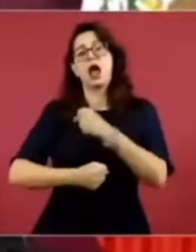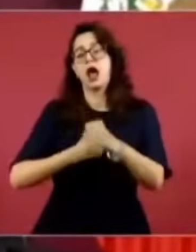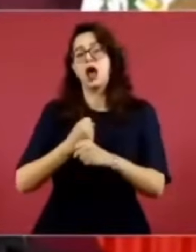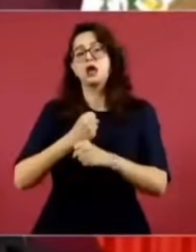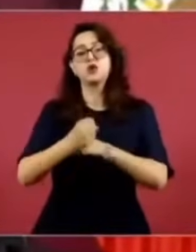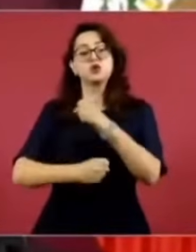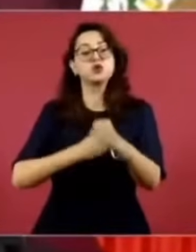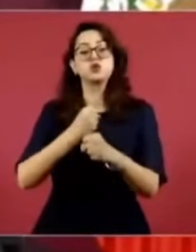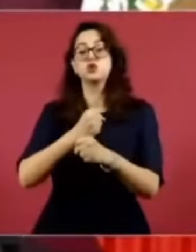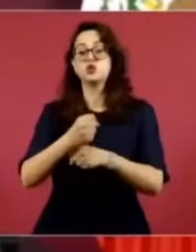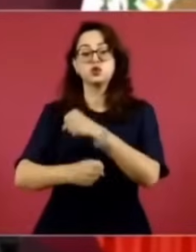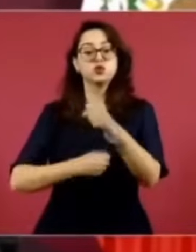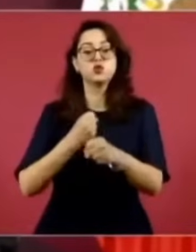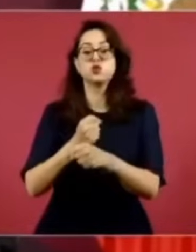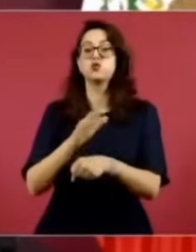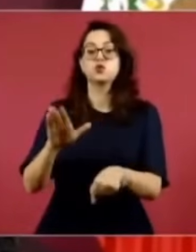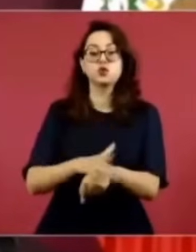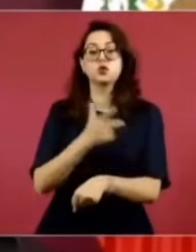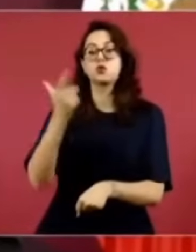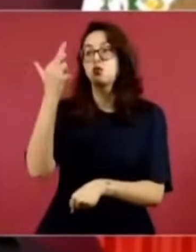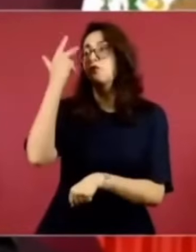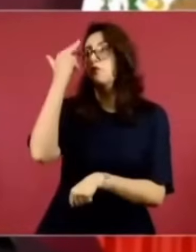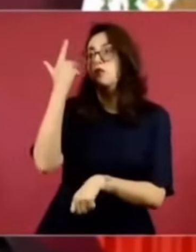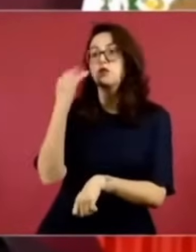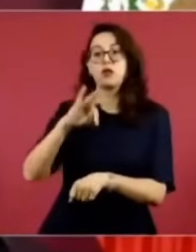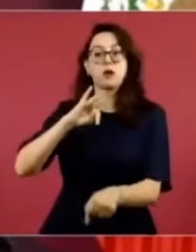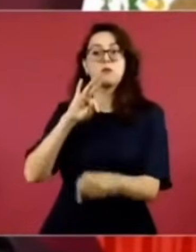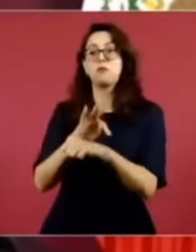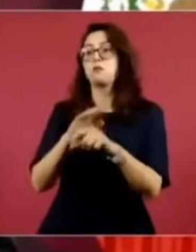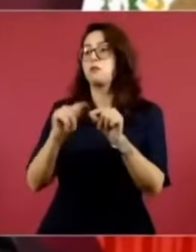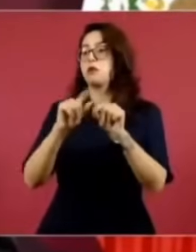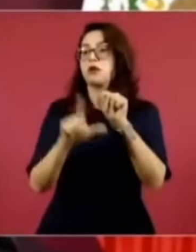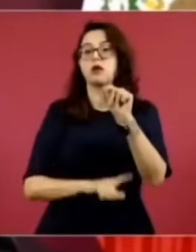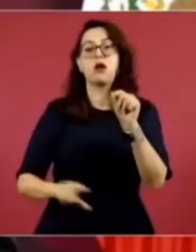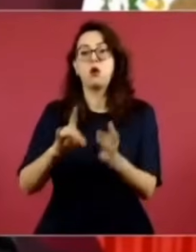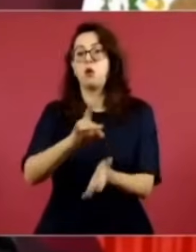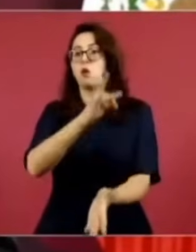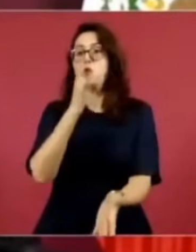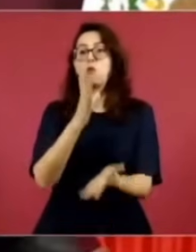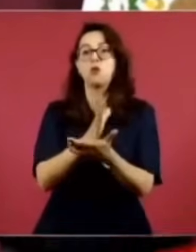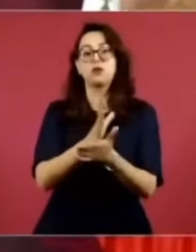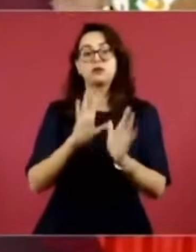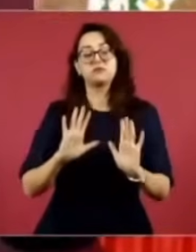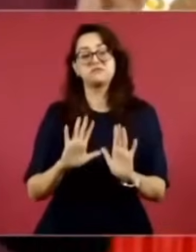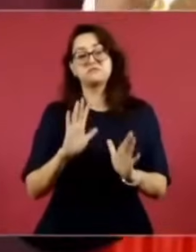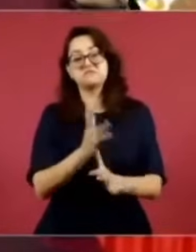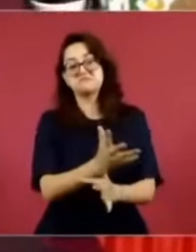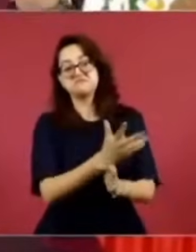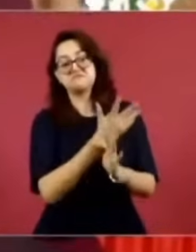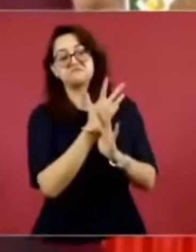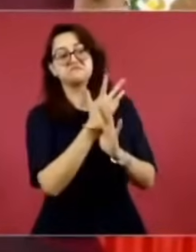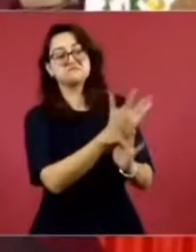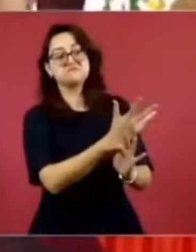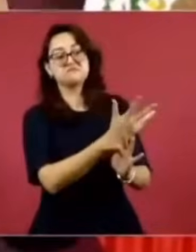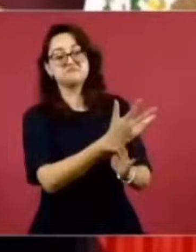el único que garantizaba el progreso y la paz. De ahí surgió el necesariato